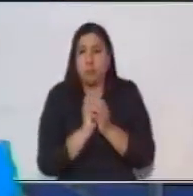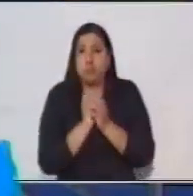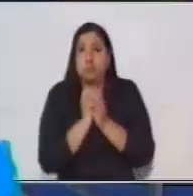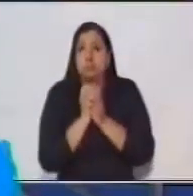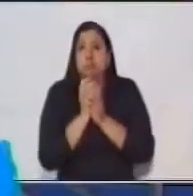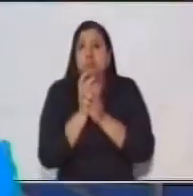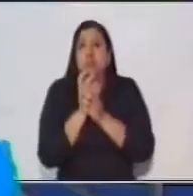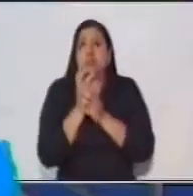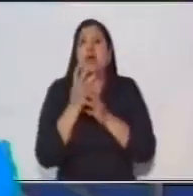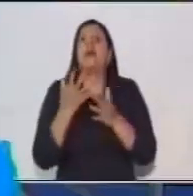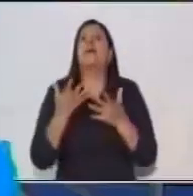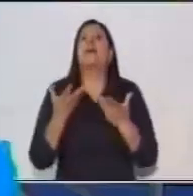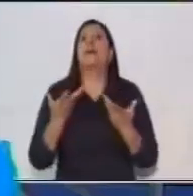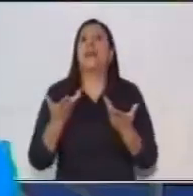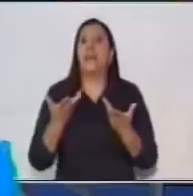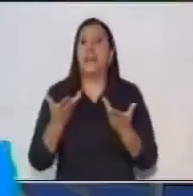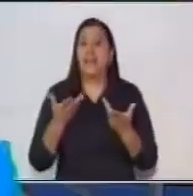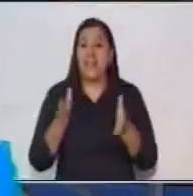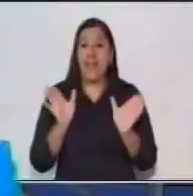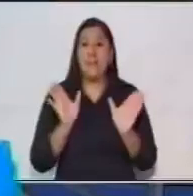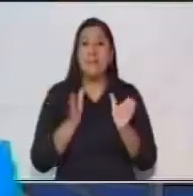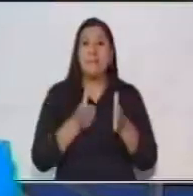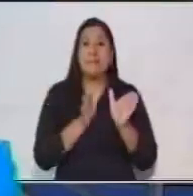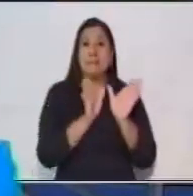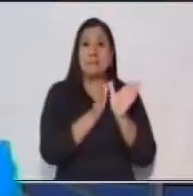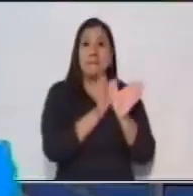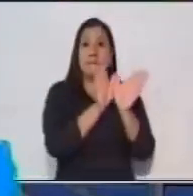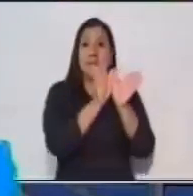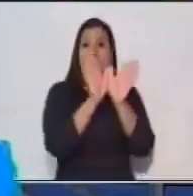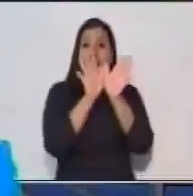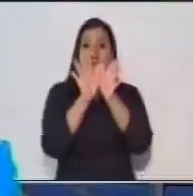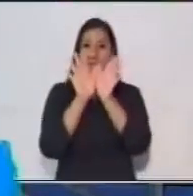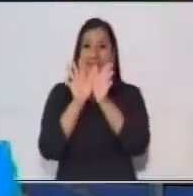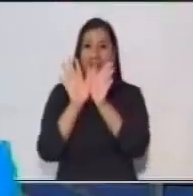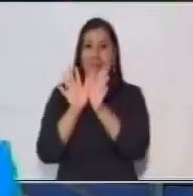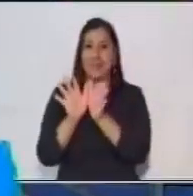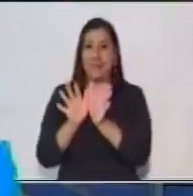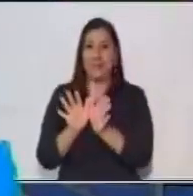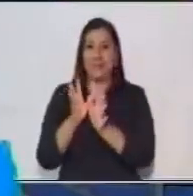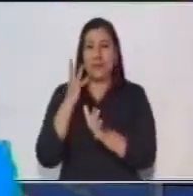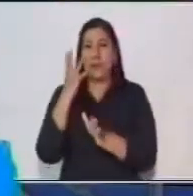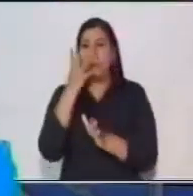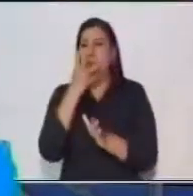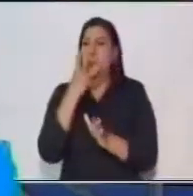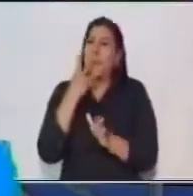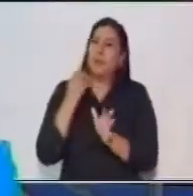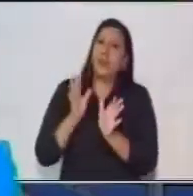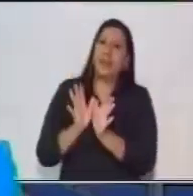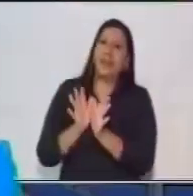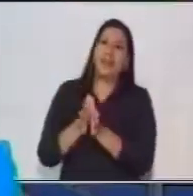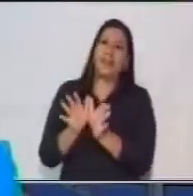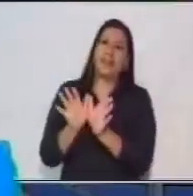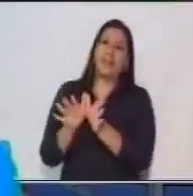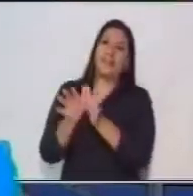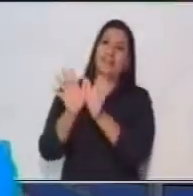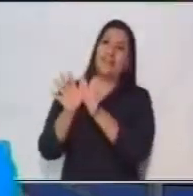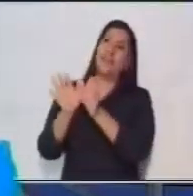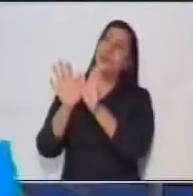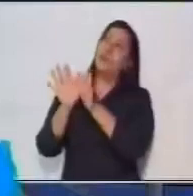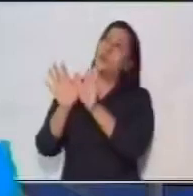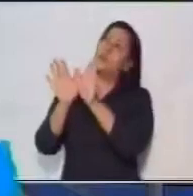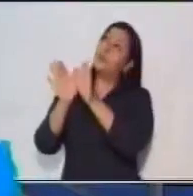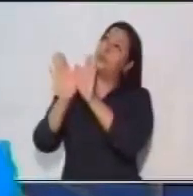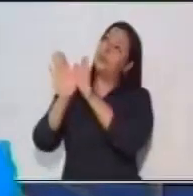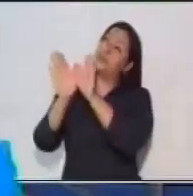colorido? En una bellísima mariposa, que voló hacia lo más alto del